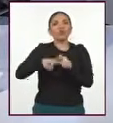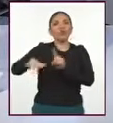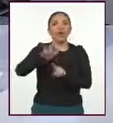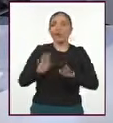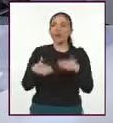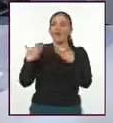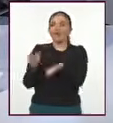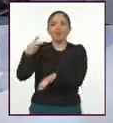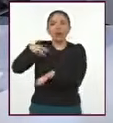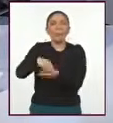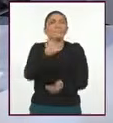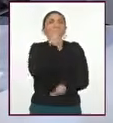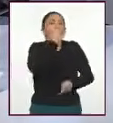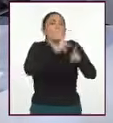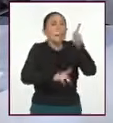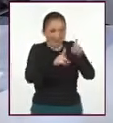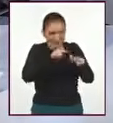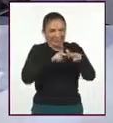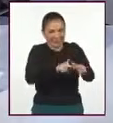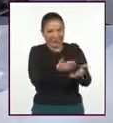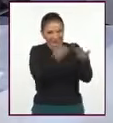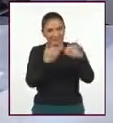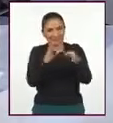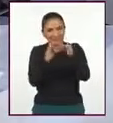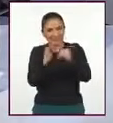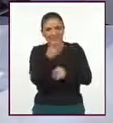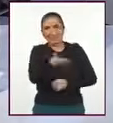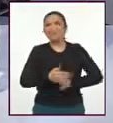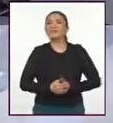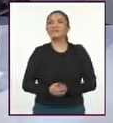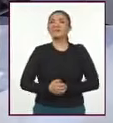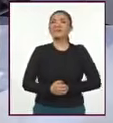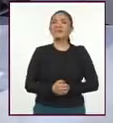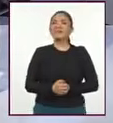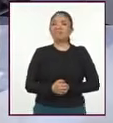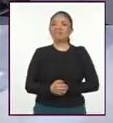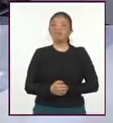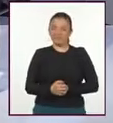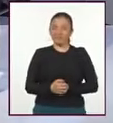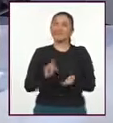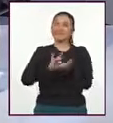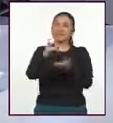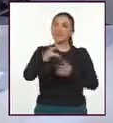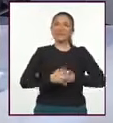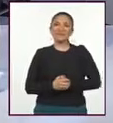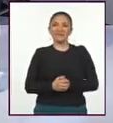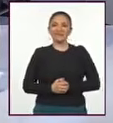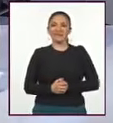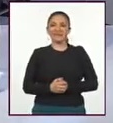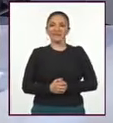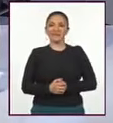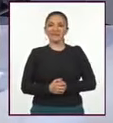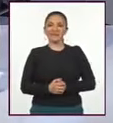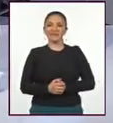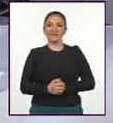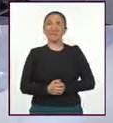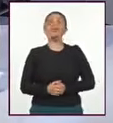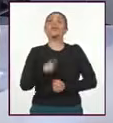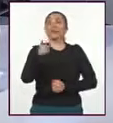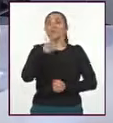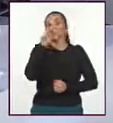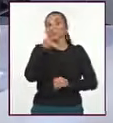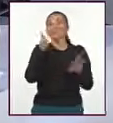quisiera interrumpirlo más, quisiera que continuemos con su presentación, por favor. Gracias. Hablando de los gustos y